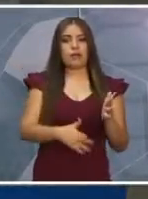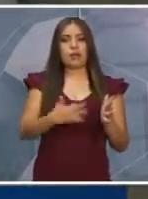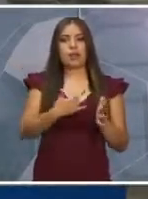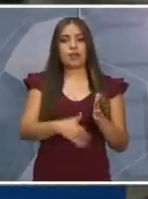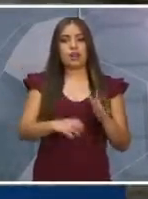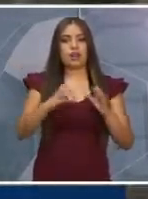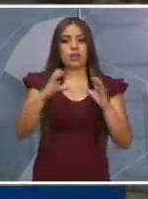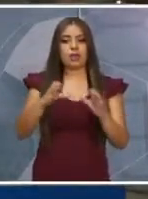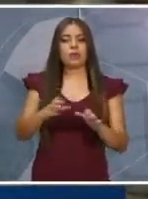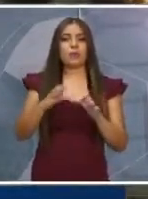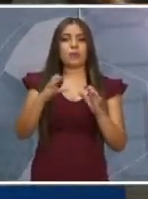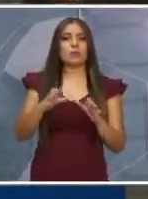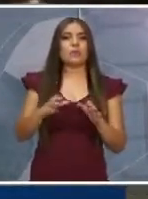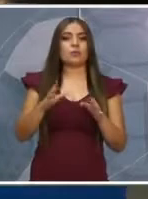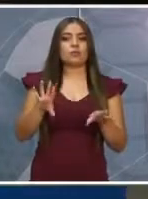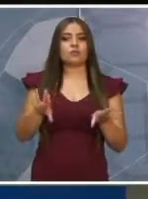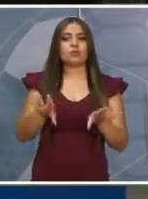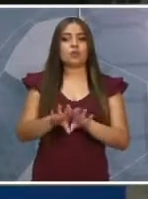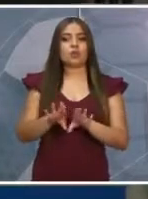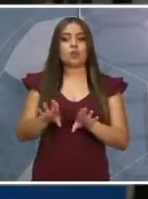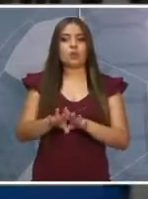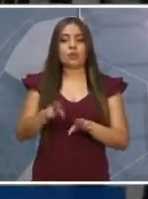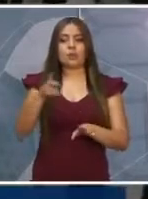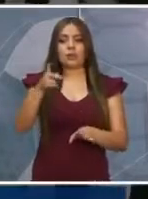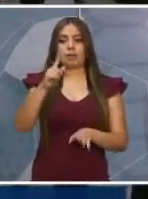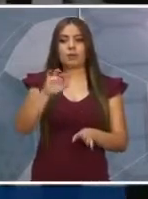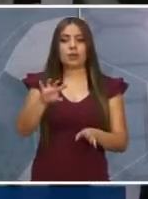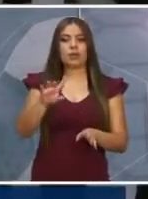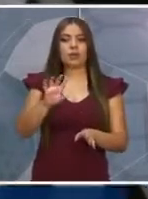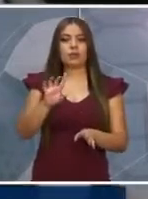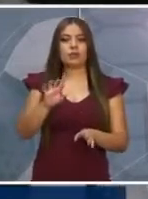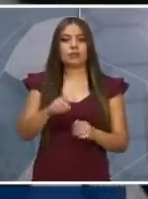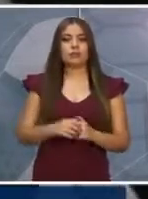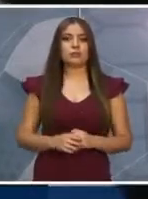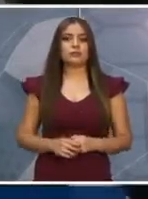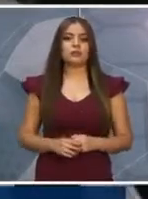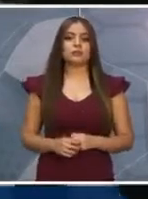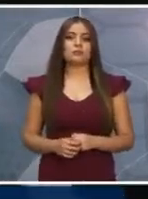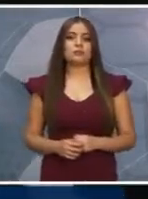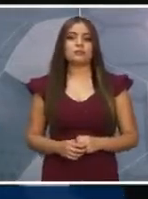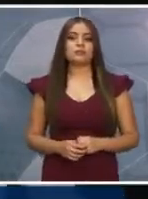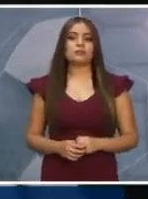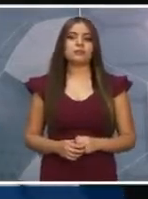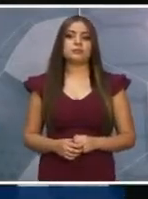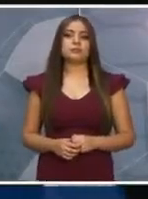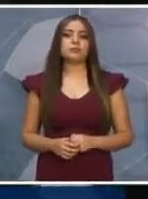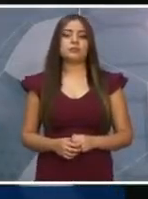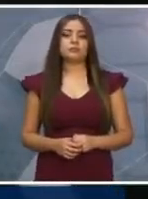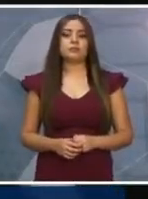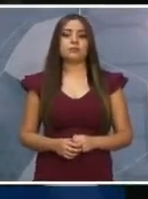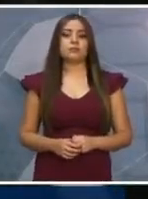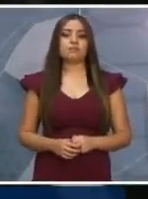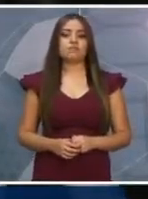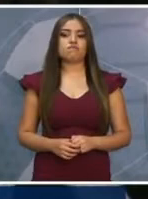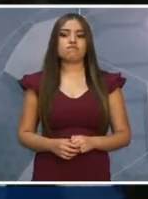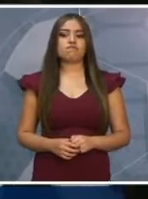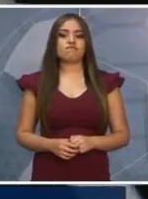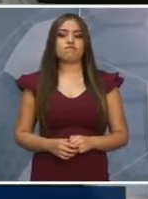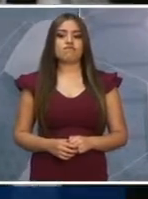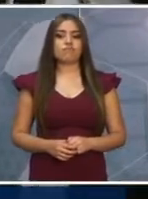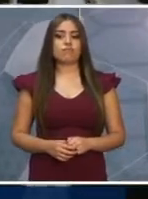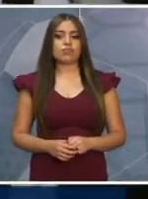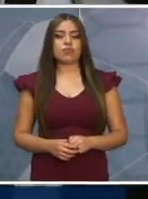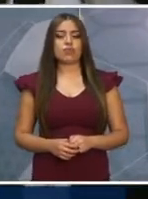para contener o en su medida que represente seguridad, porque aquí un pequeño de